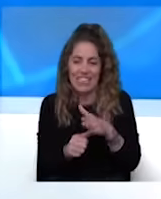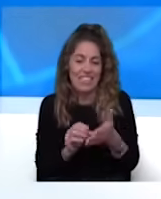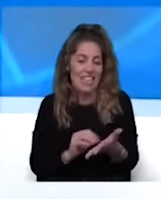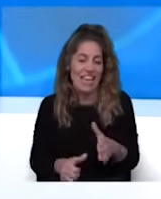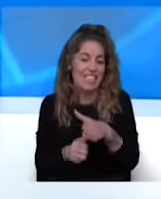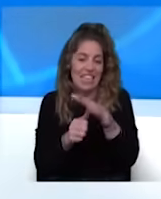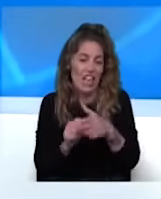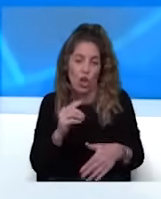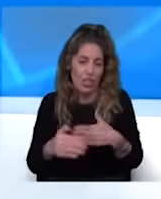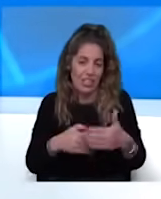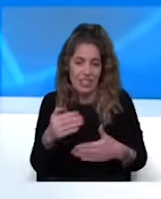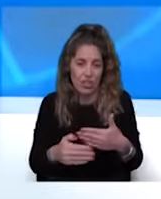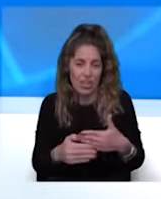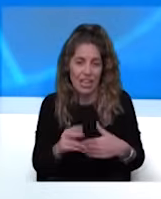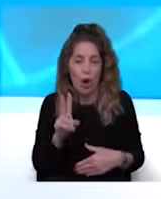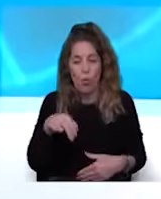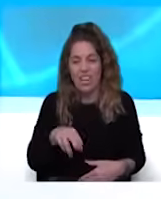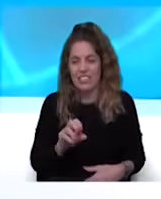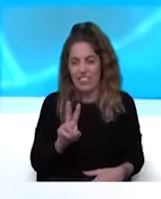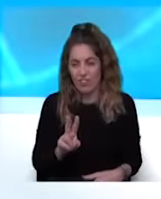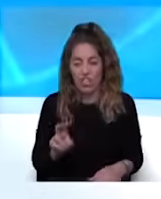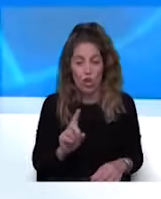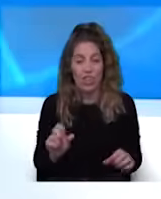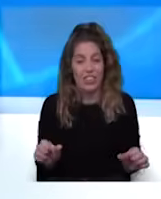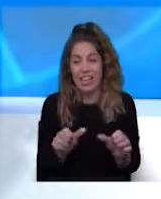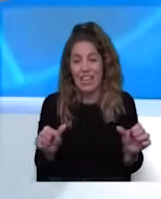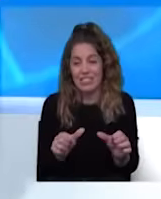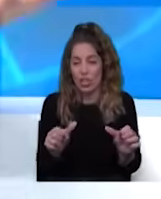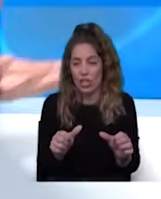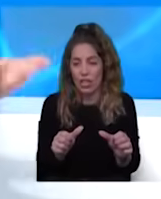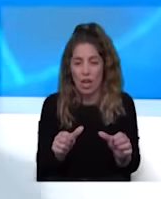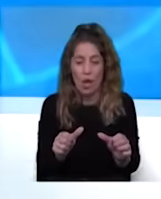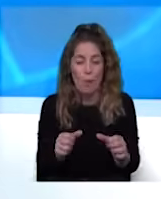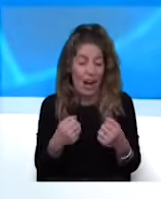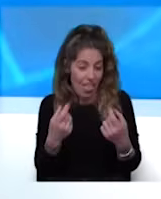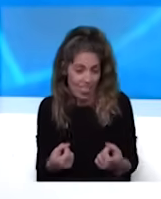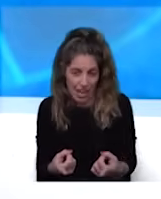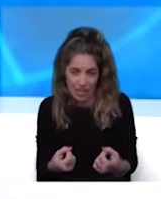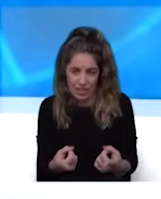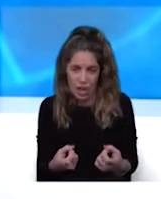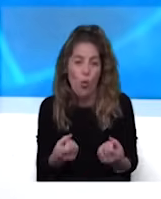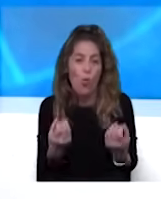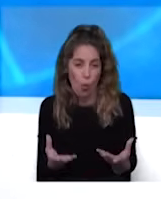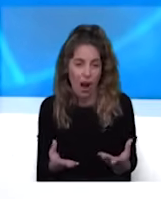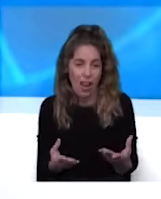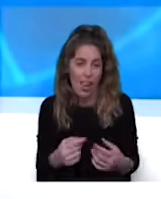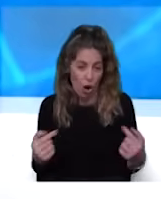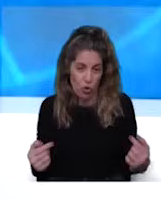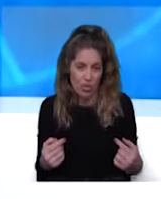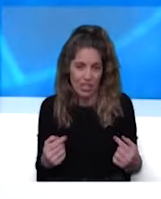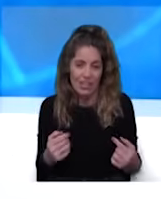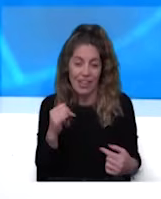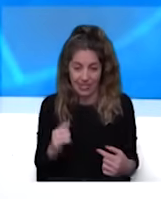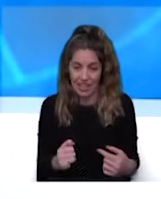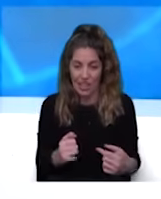líder no desarrolla que es la unace no desarrolla acciones en pro de establecer Cuáles son las cosas que